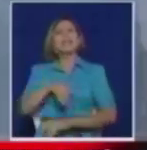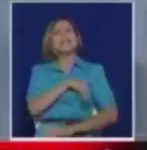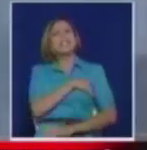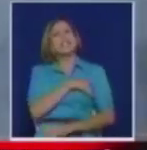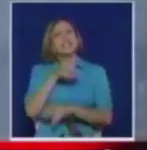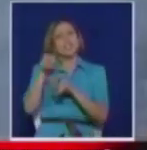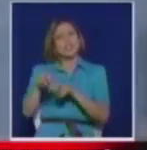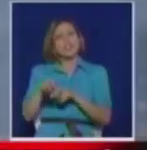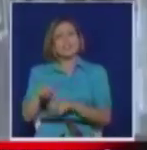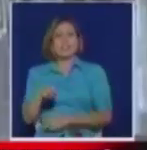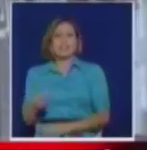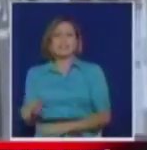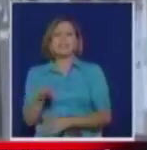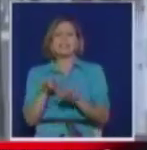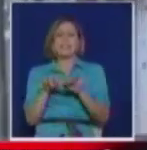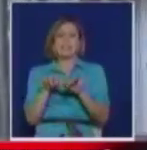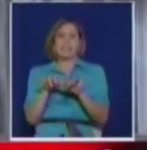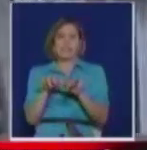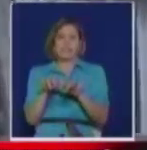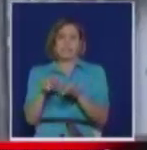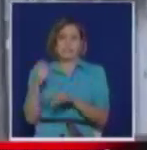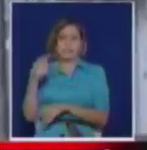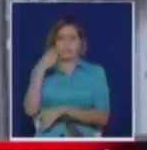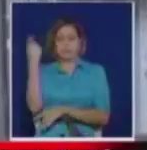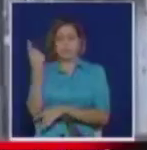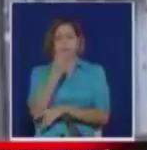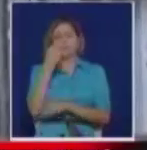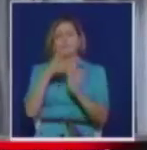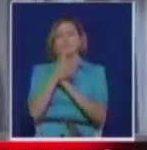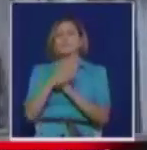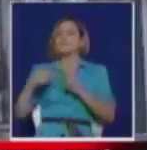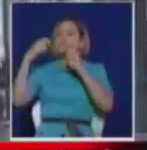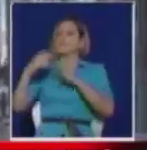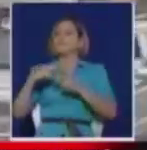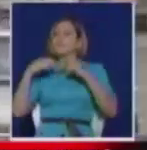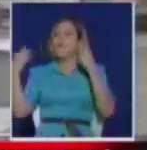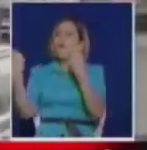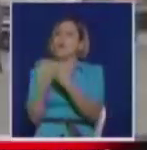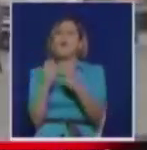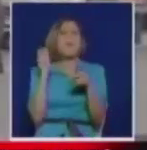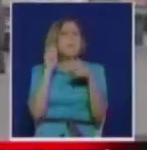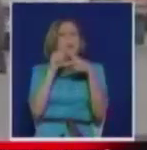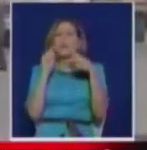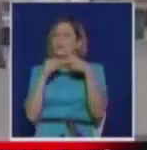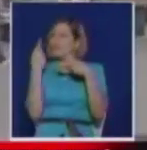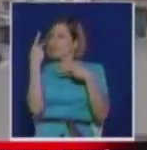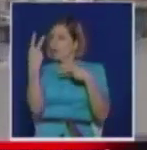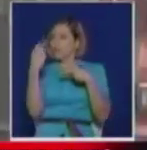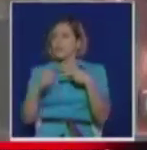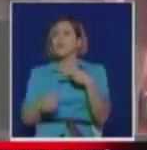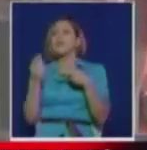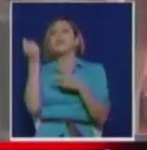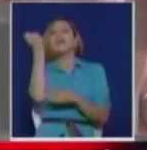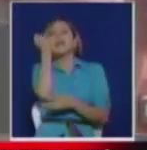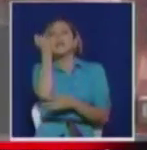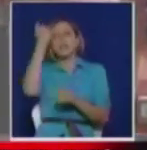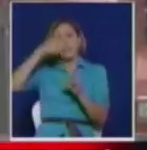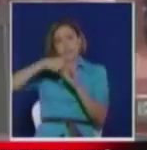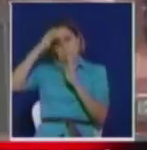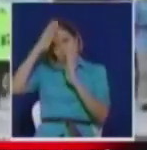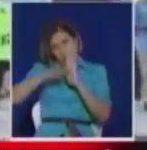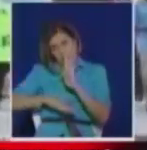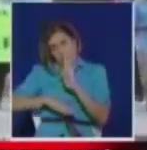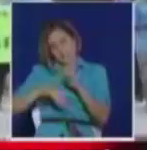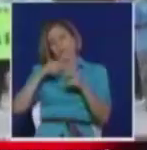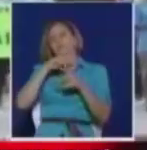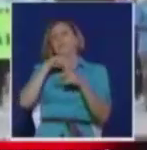secretario general Aurelio Iragorri a las mesas de concertaciones, donde señalaron que los 2 puntos principales a tratar será la rebaja de insumos y de